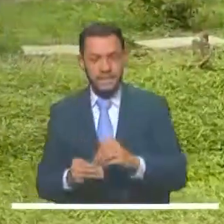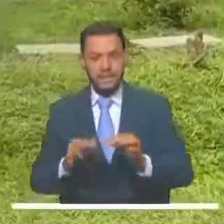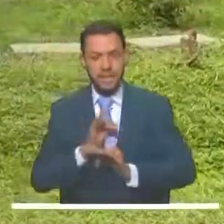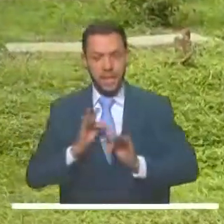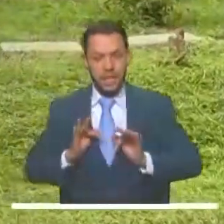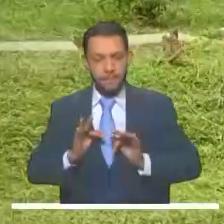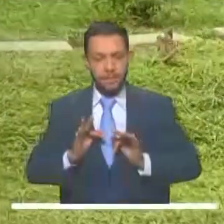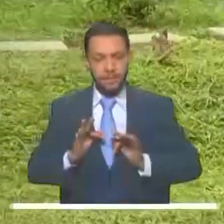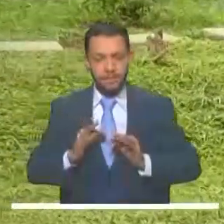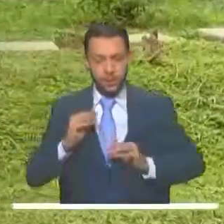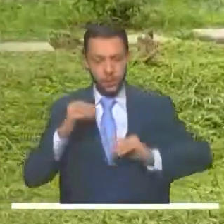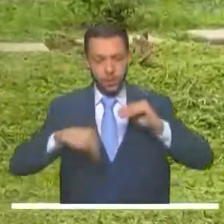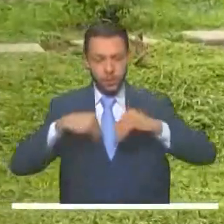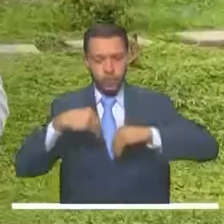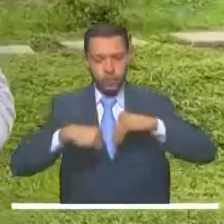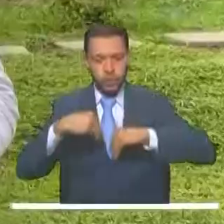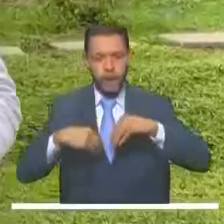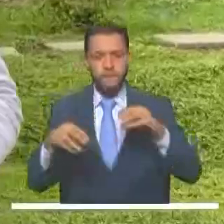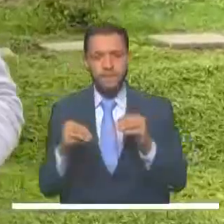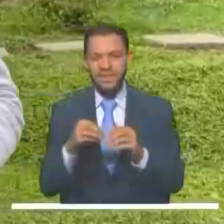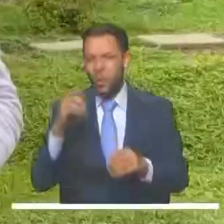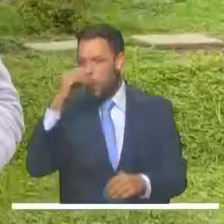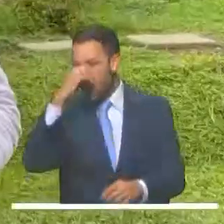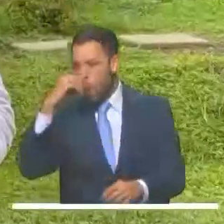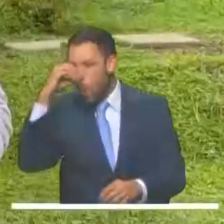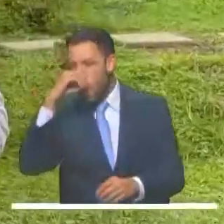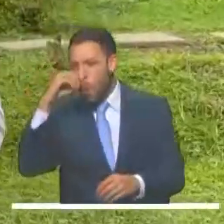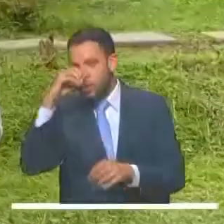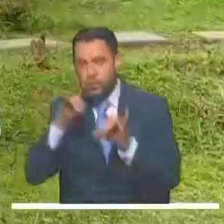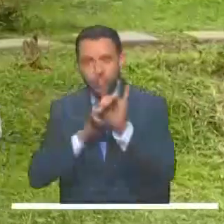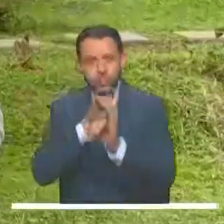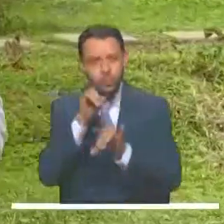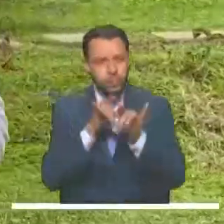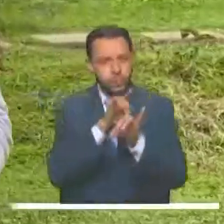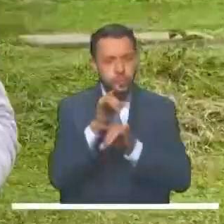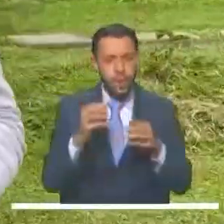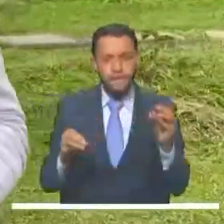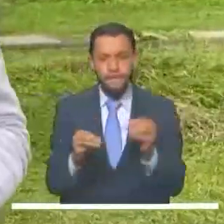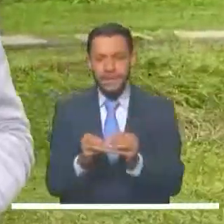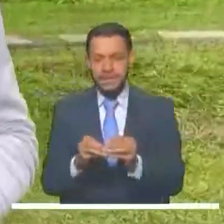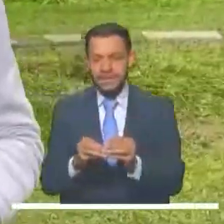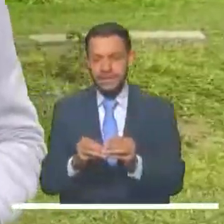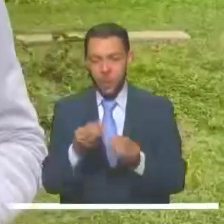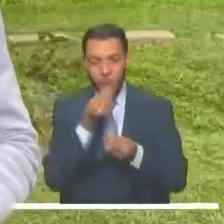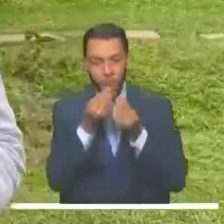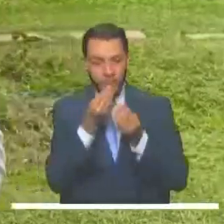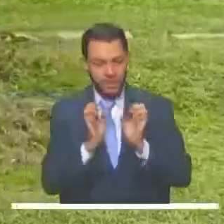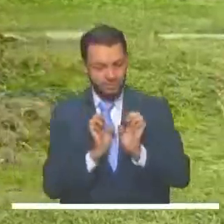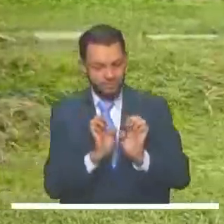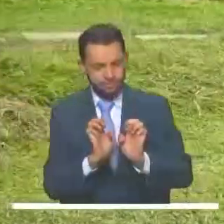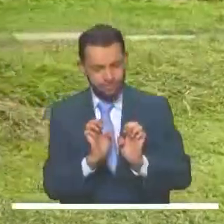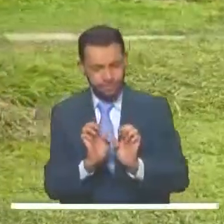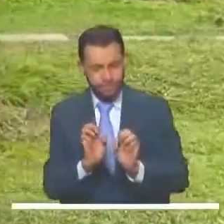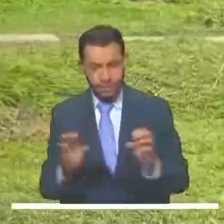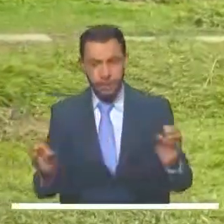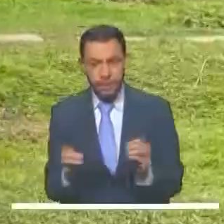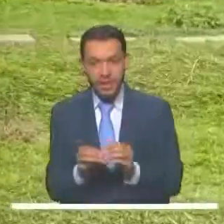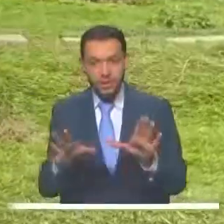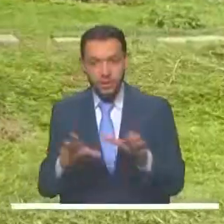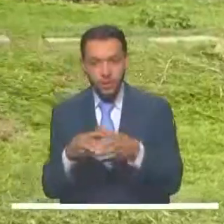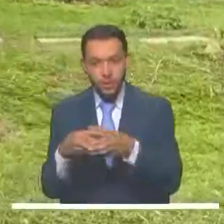creación ozonoterapia ayunos y alimentos ricos en